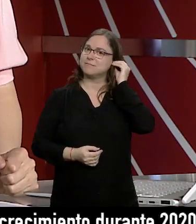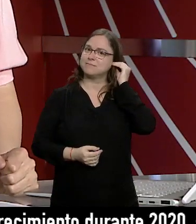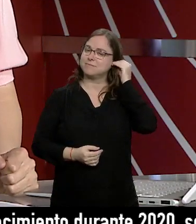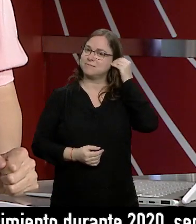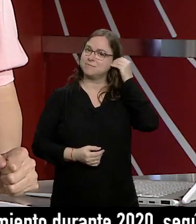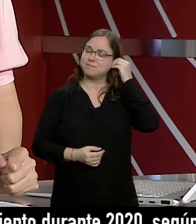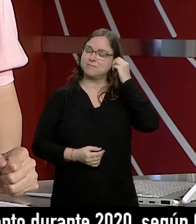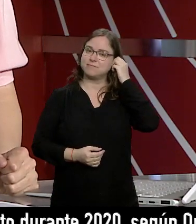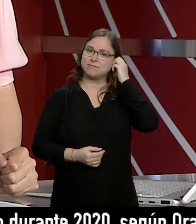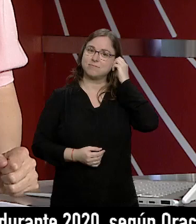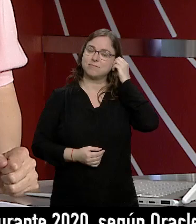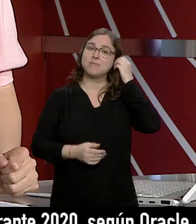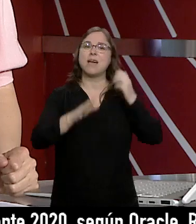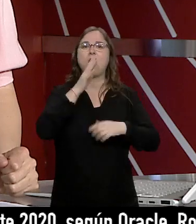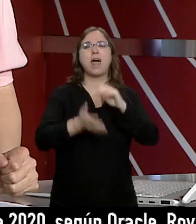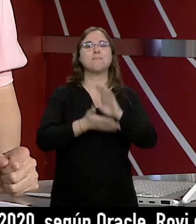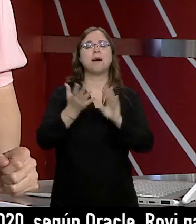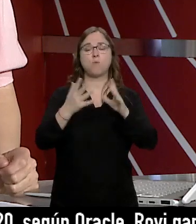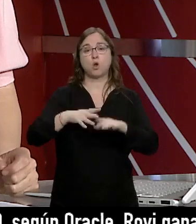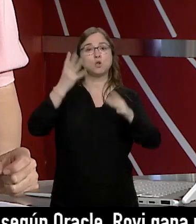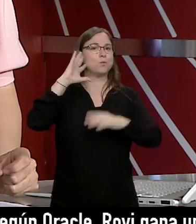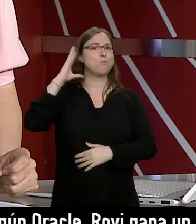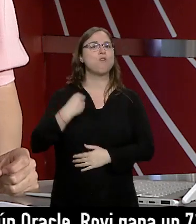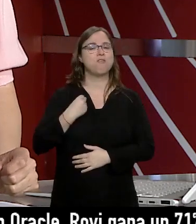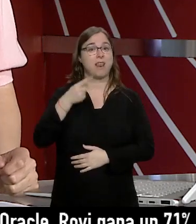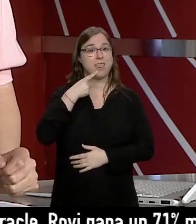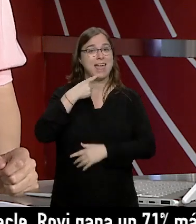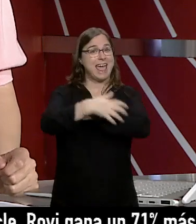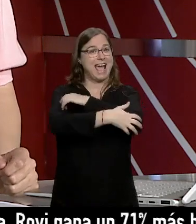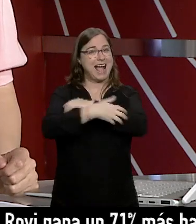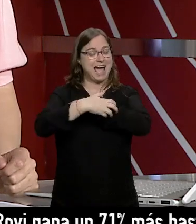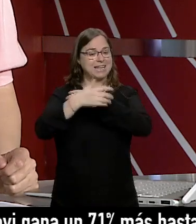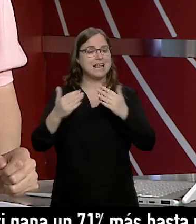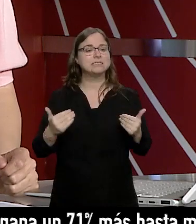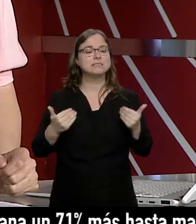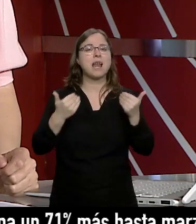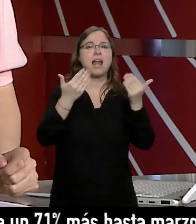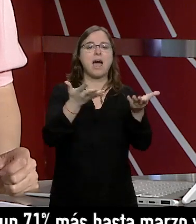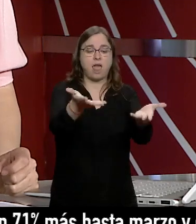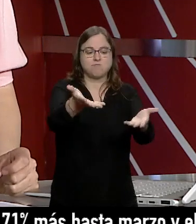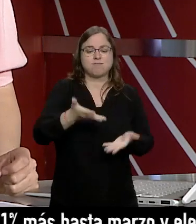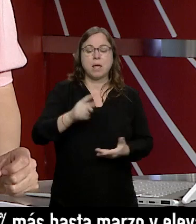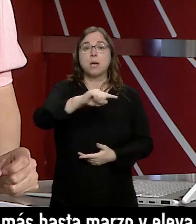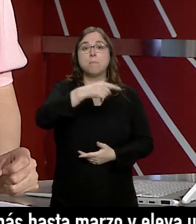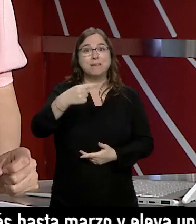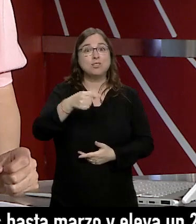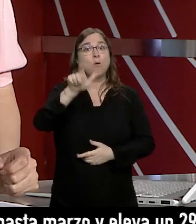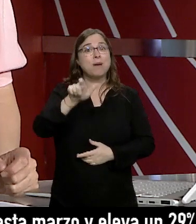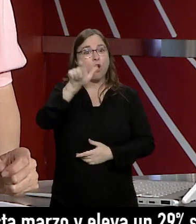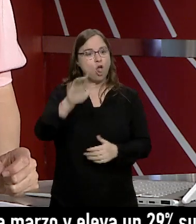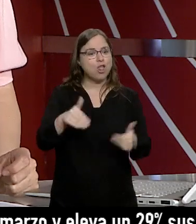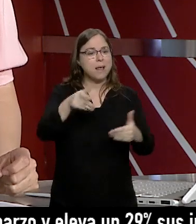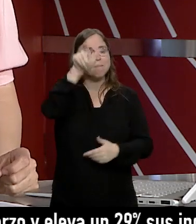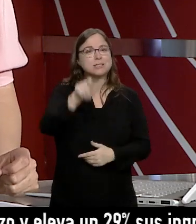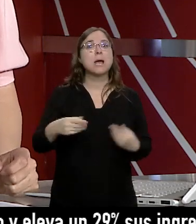Cáritas ha recibido la donación de una vivienda en la capital del Bierzo. Es la primera de estas características que recibe de una persona viva